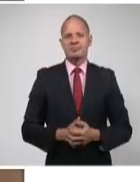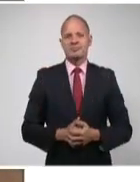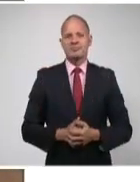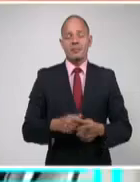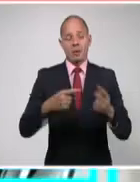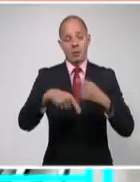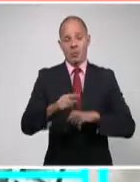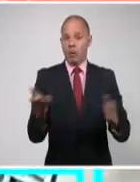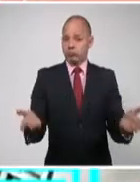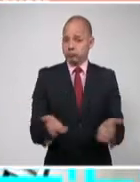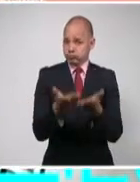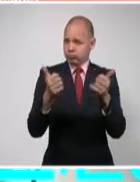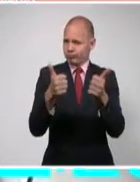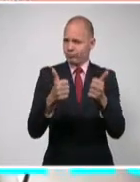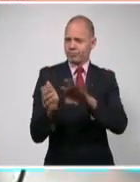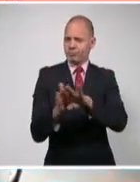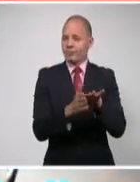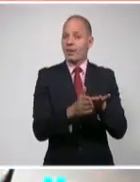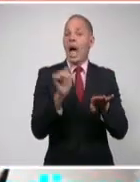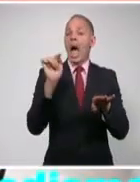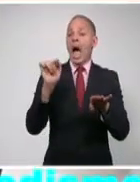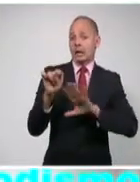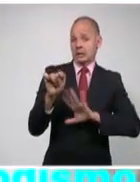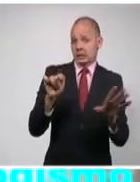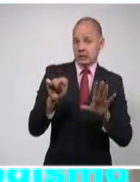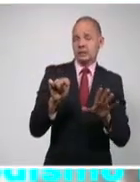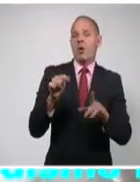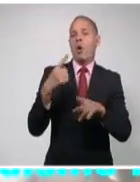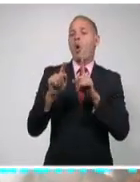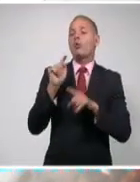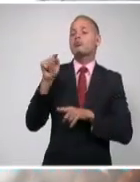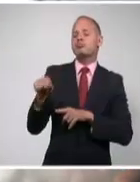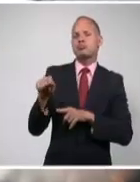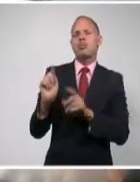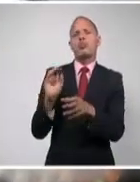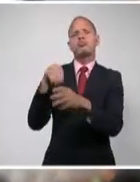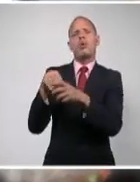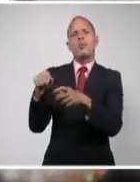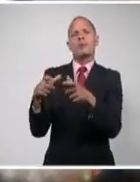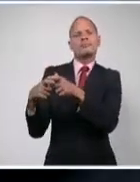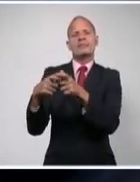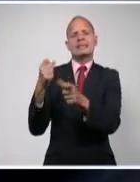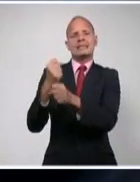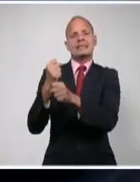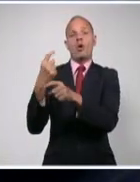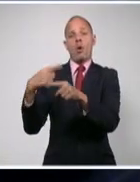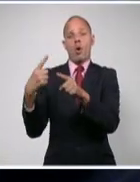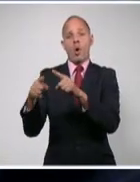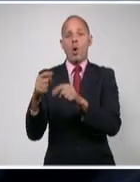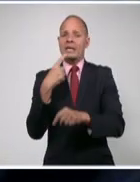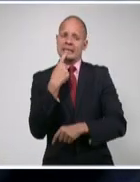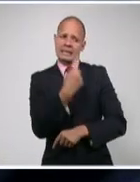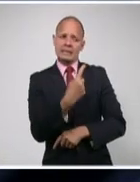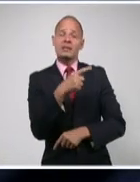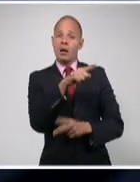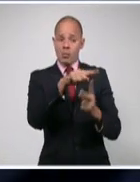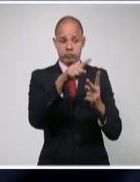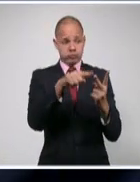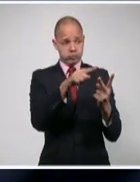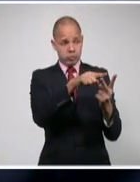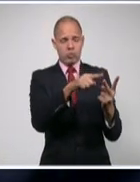desarrollarán vigorosamente. El titular del Partido del Trabajo de Corea desea de todo corazón que Raúl y Díaz-Canel tengan